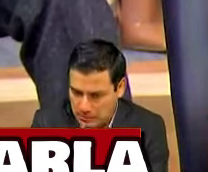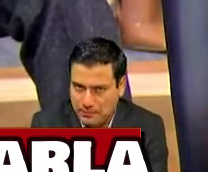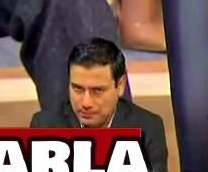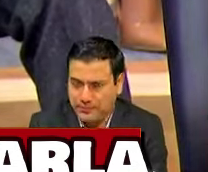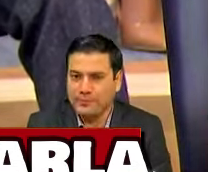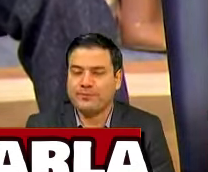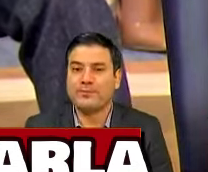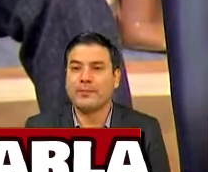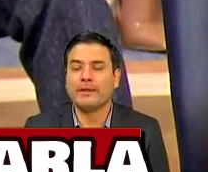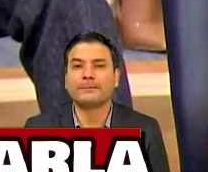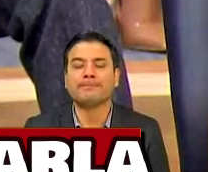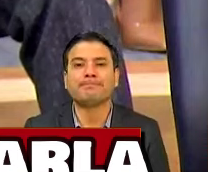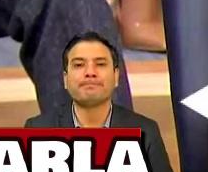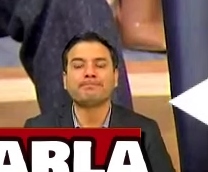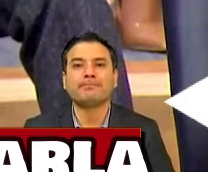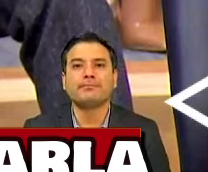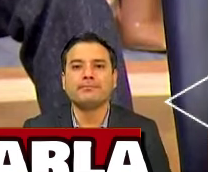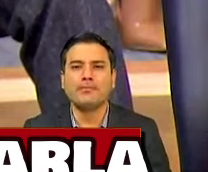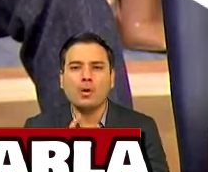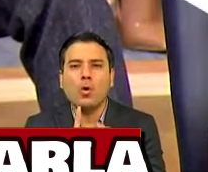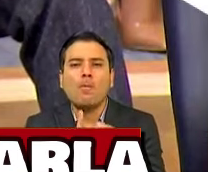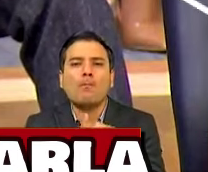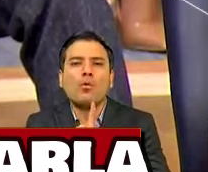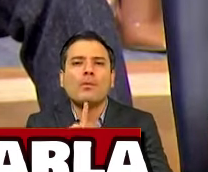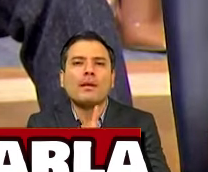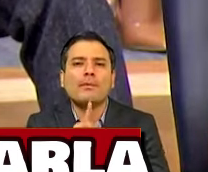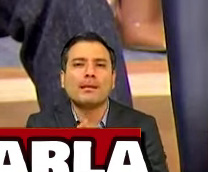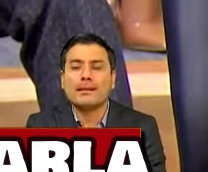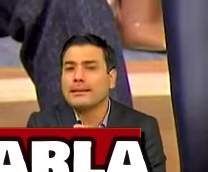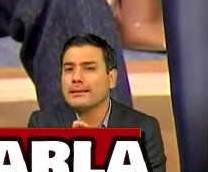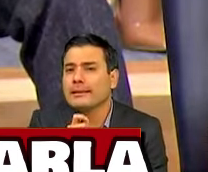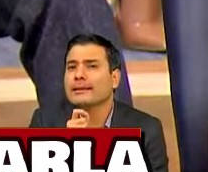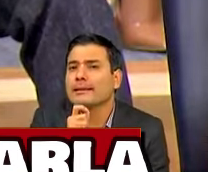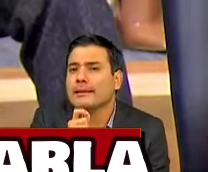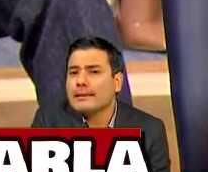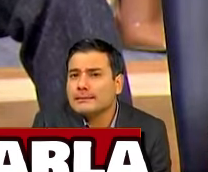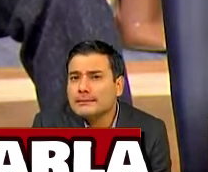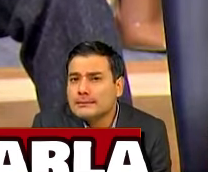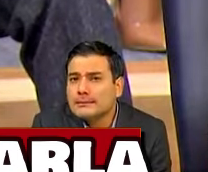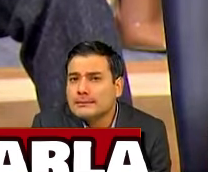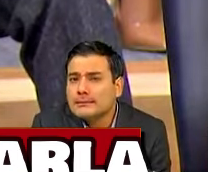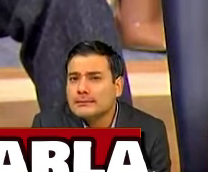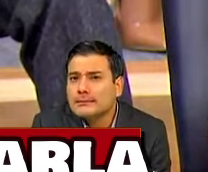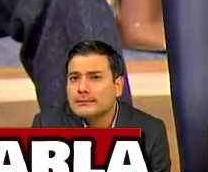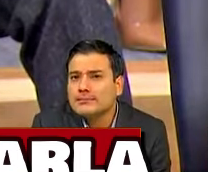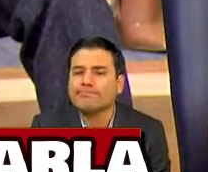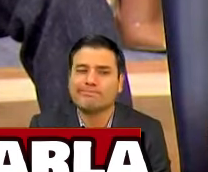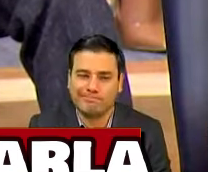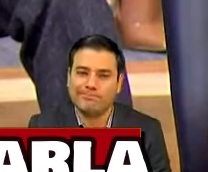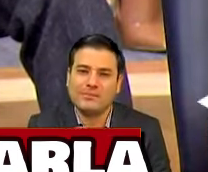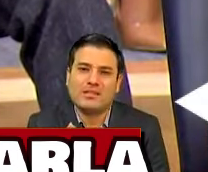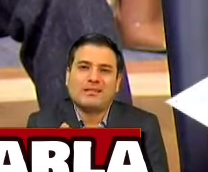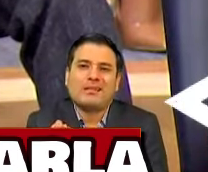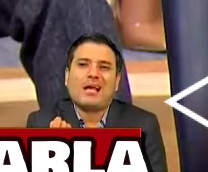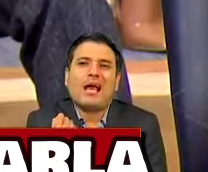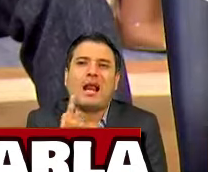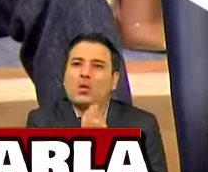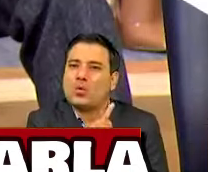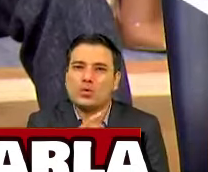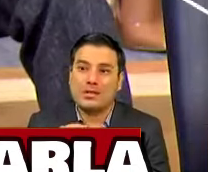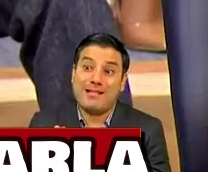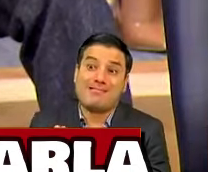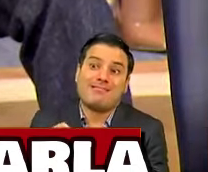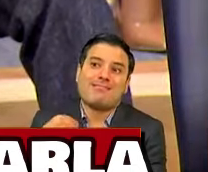bien aquí se comenta, el problema es los que lo hicieron con tal extemporaneidad que hace imposible